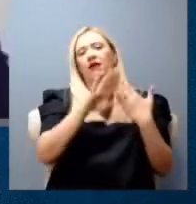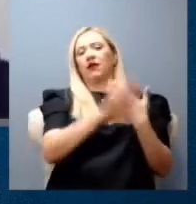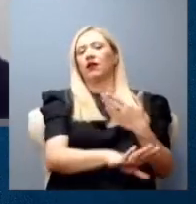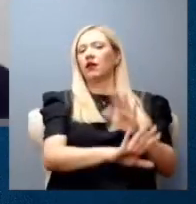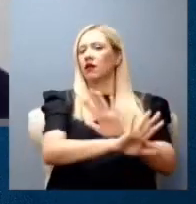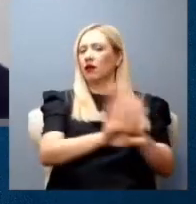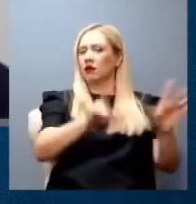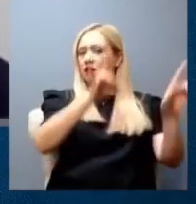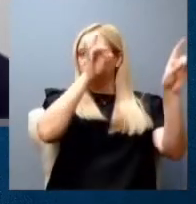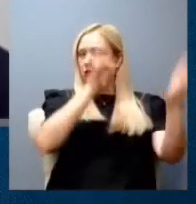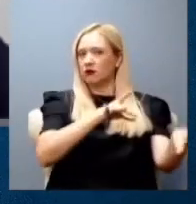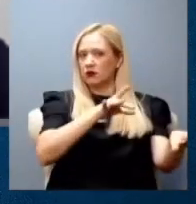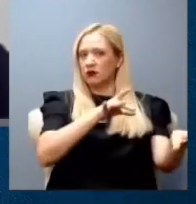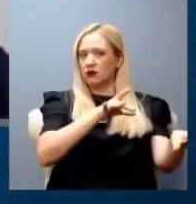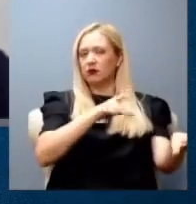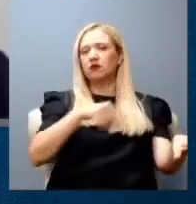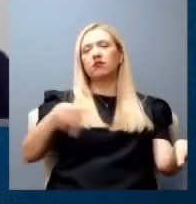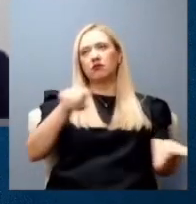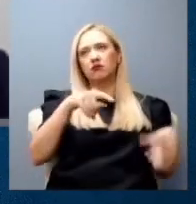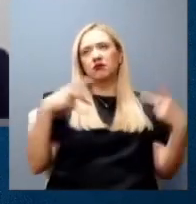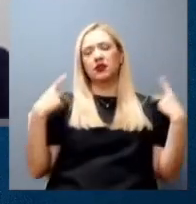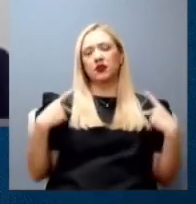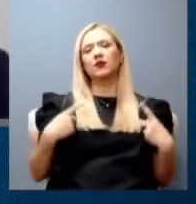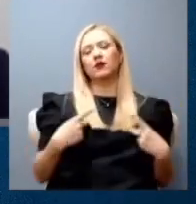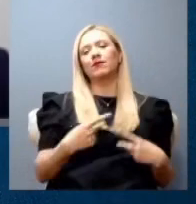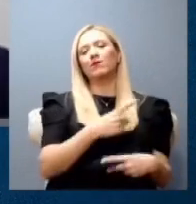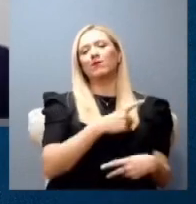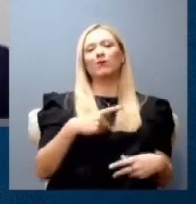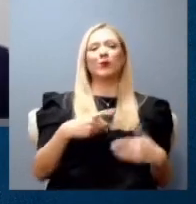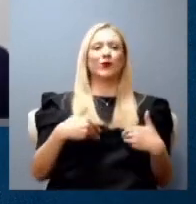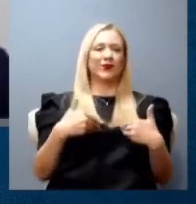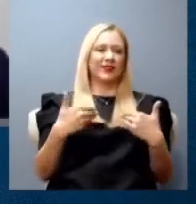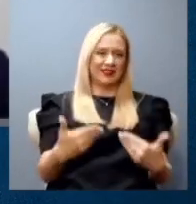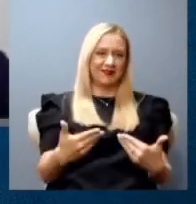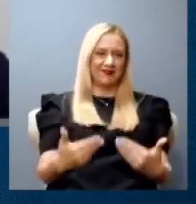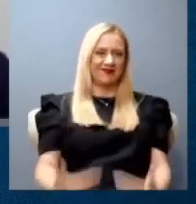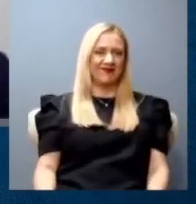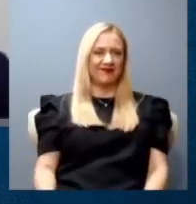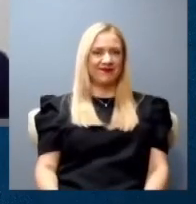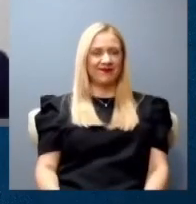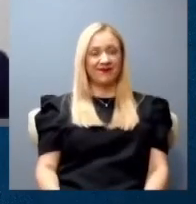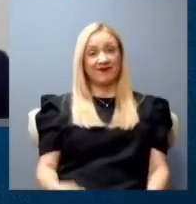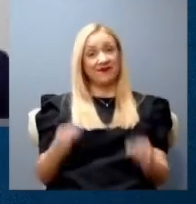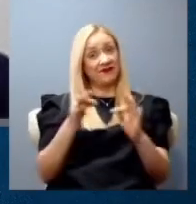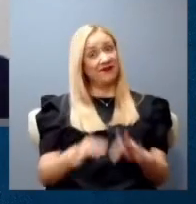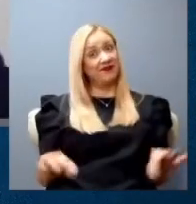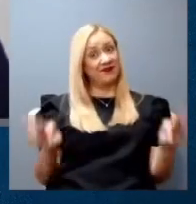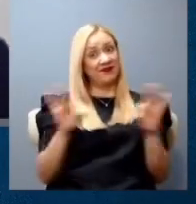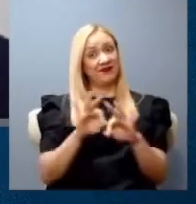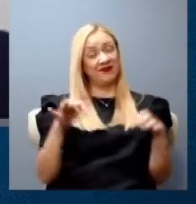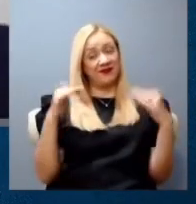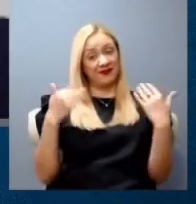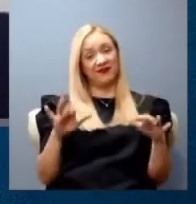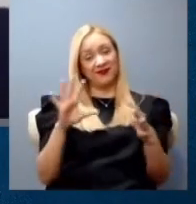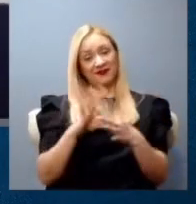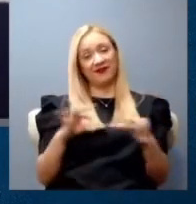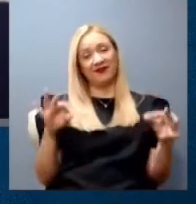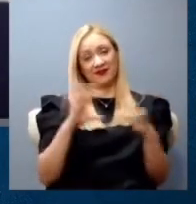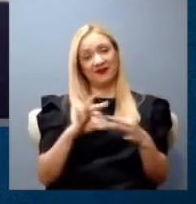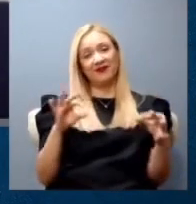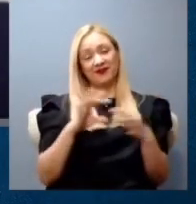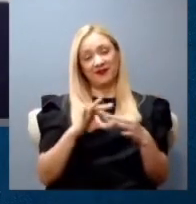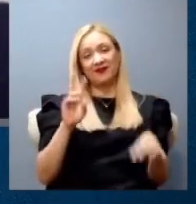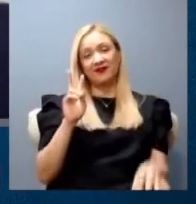también medidas que tienen que tomar las sociedades. Sin duda, importantísimo este último comentario,